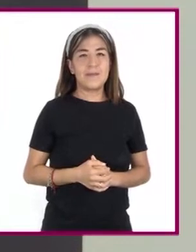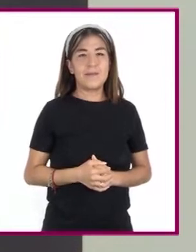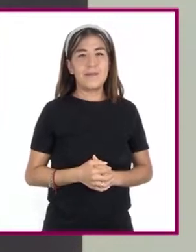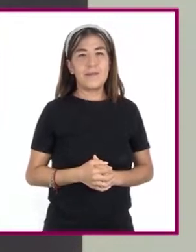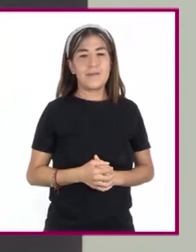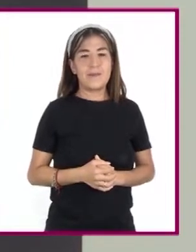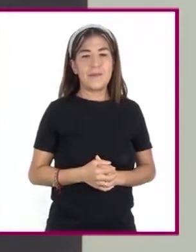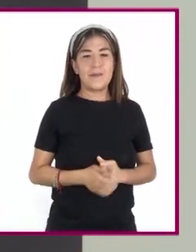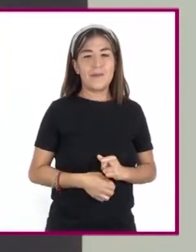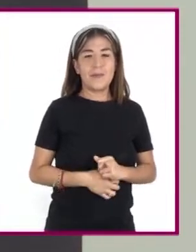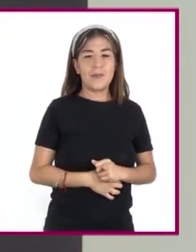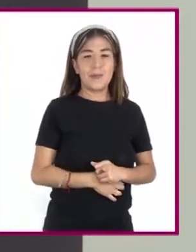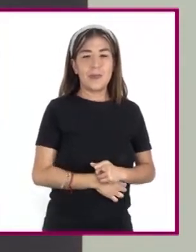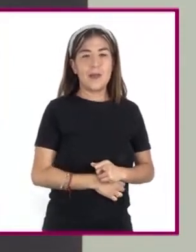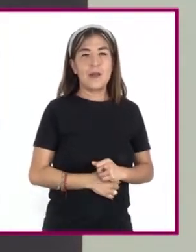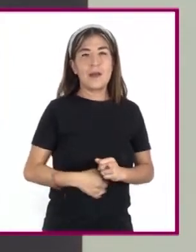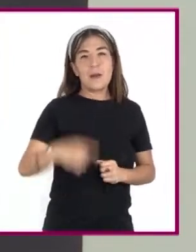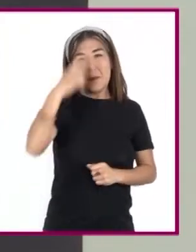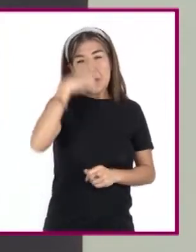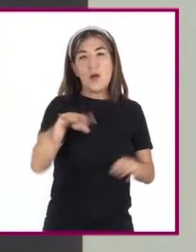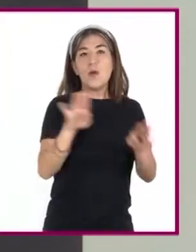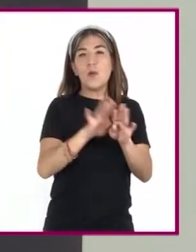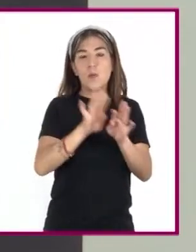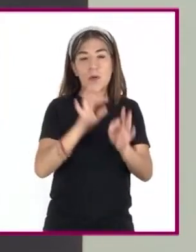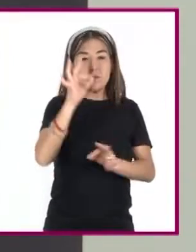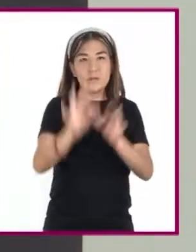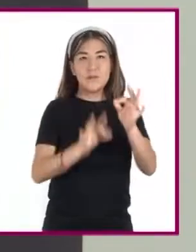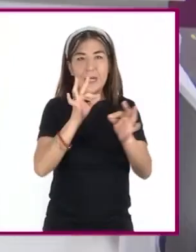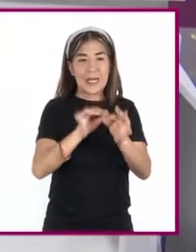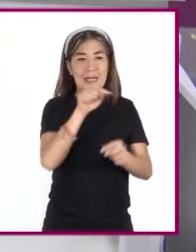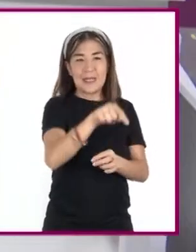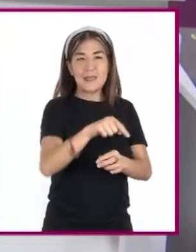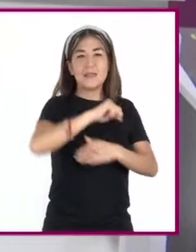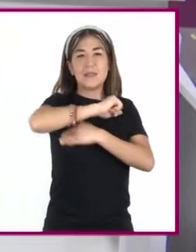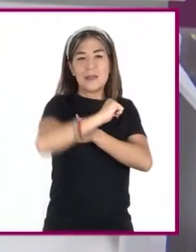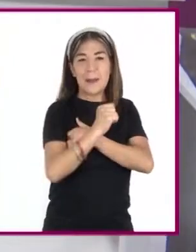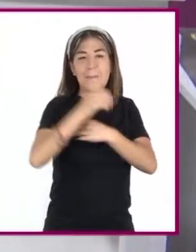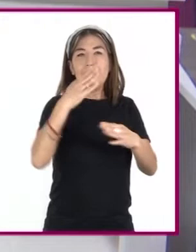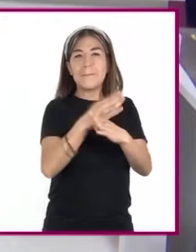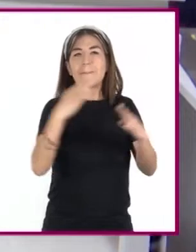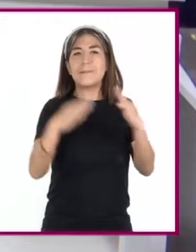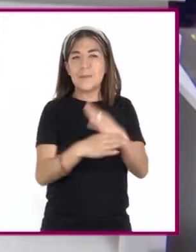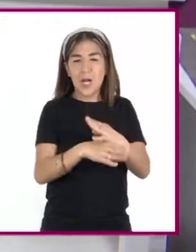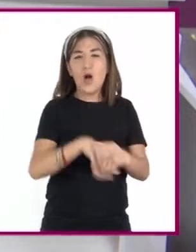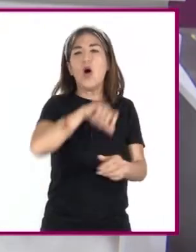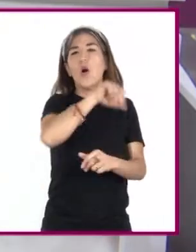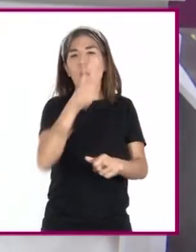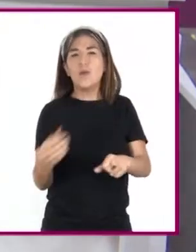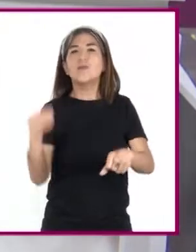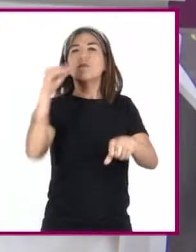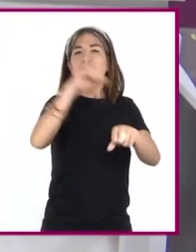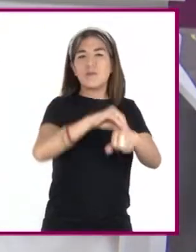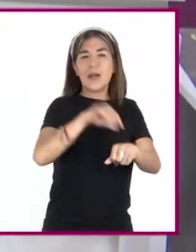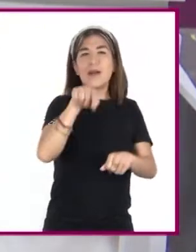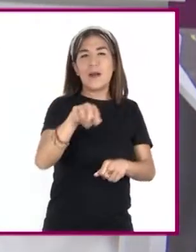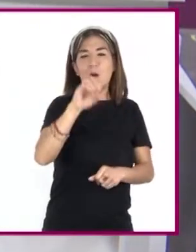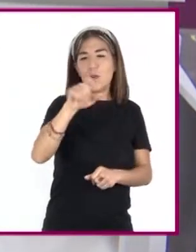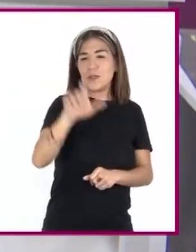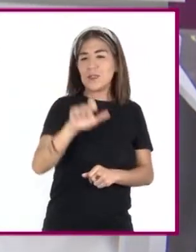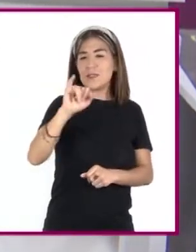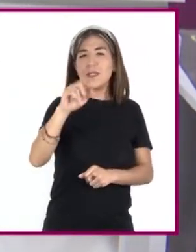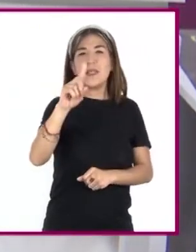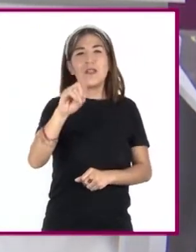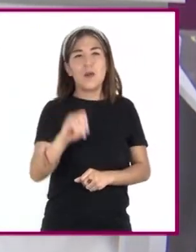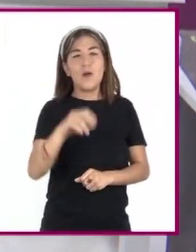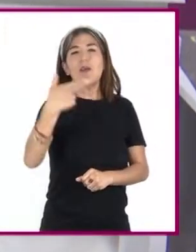Para cumplir con la ley de la conservación de la materia, agregamos otra molécula de óxido de hierro